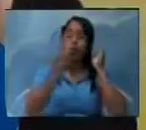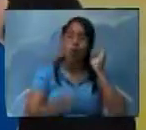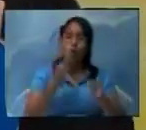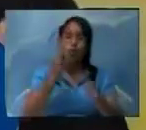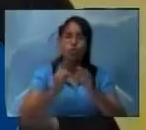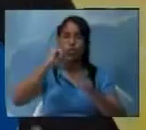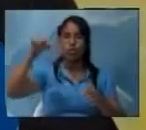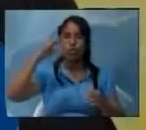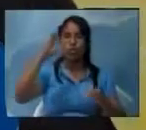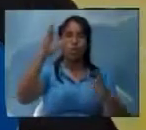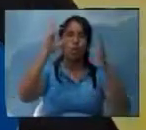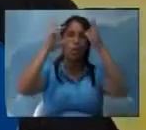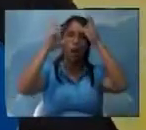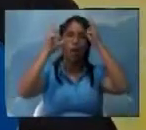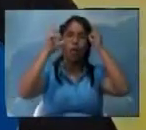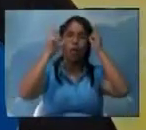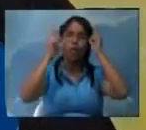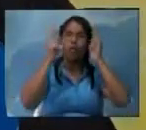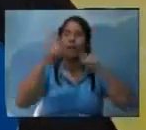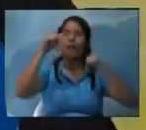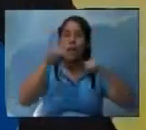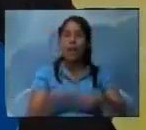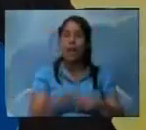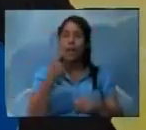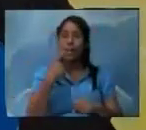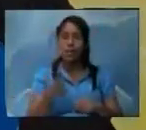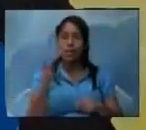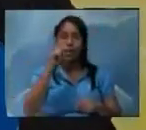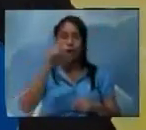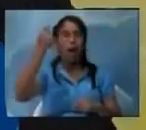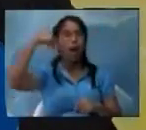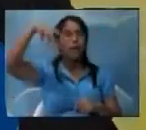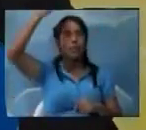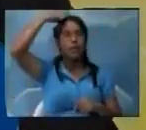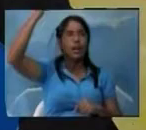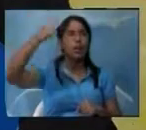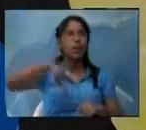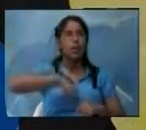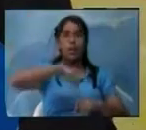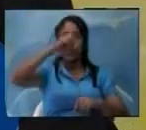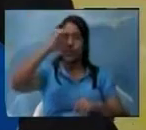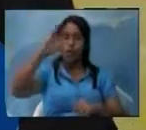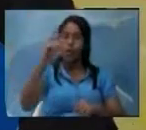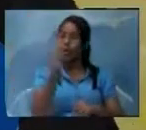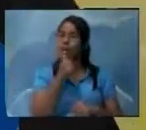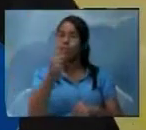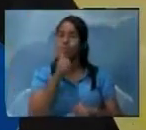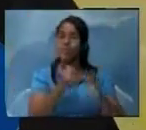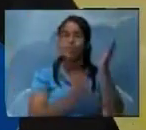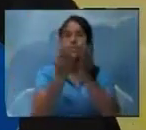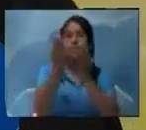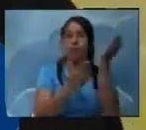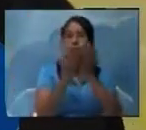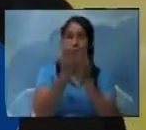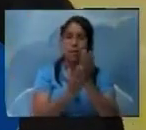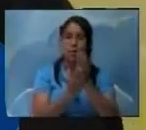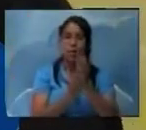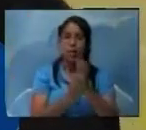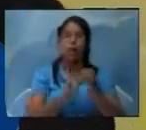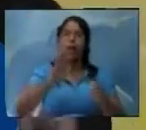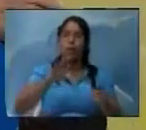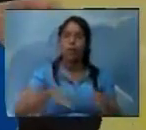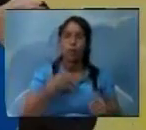y Jehová oye. He aquí, le dijeron a Nabucodonosor, nuestro Dios, a quien servimos,